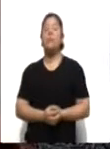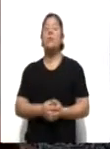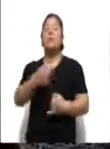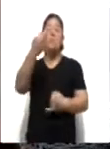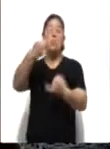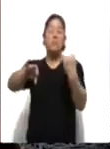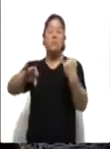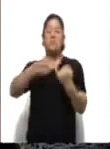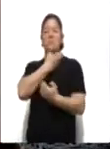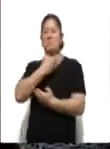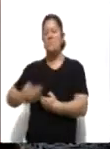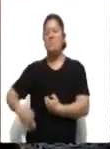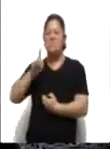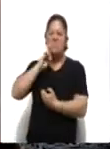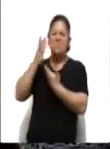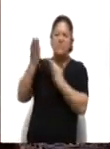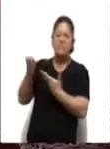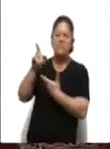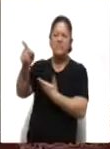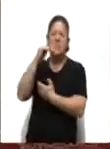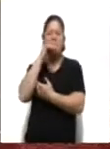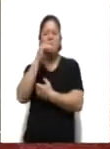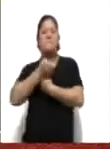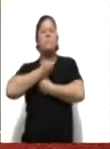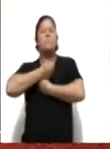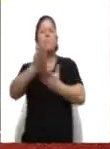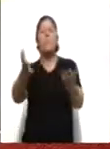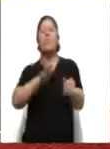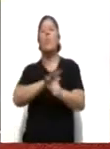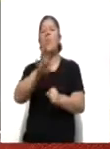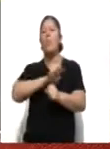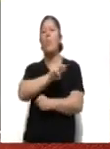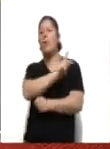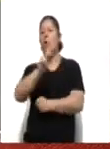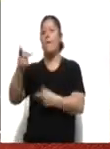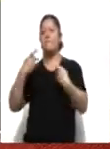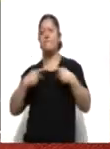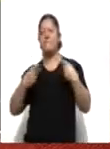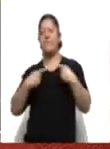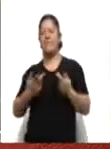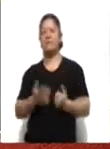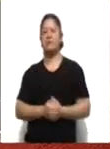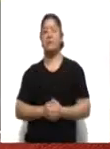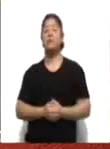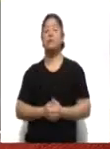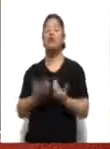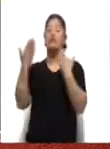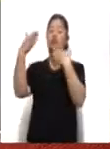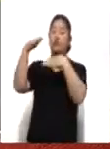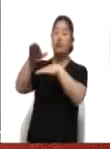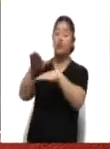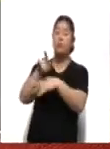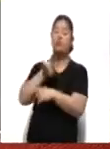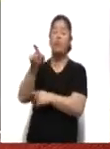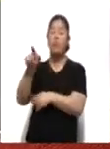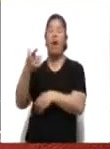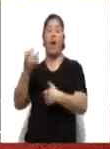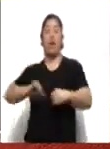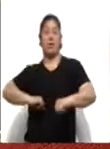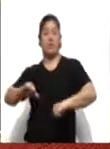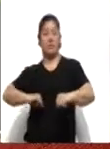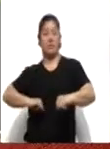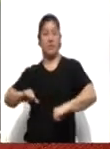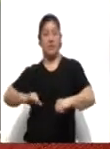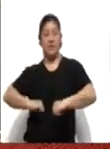presidenta qué mensaje le enviaría usted a la ciudad a los ciudadanos obviamente respecto a la actividad legislativa que estarán